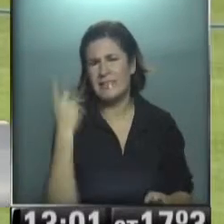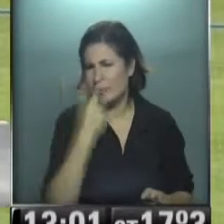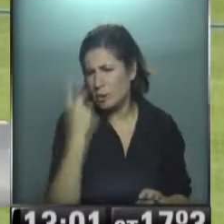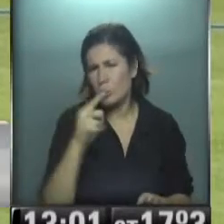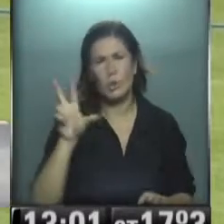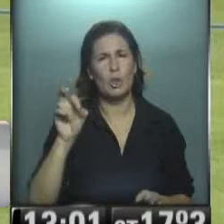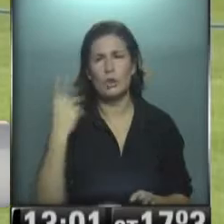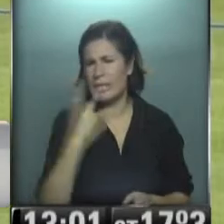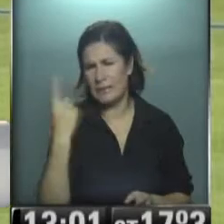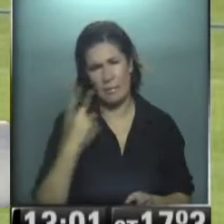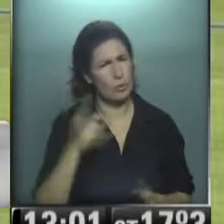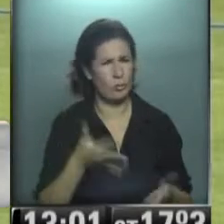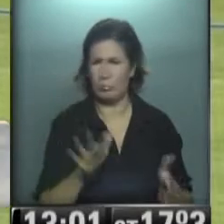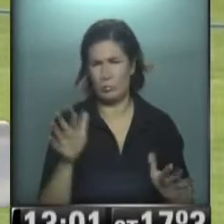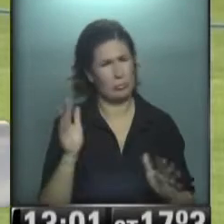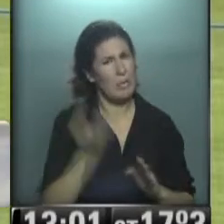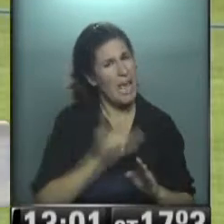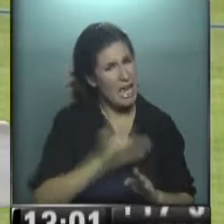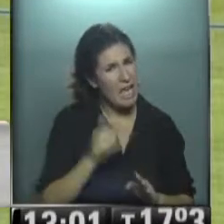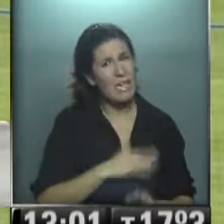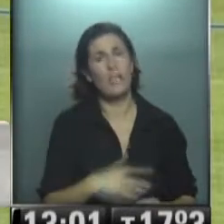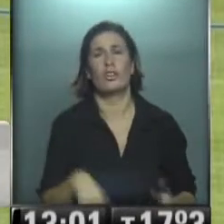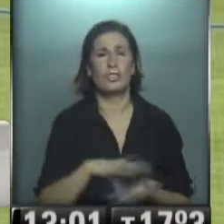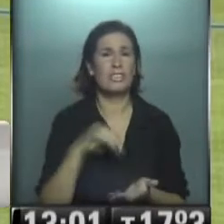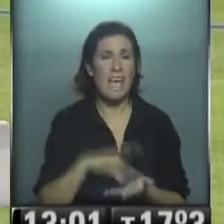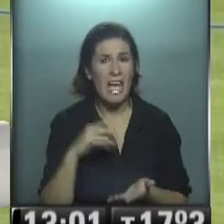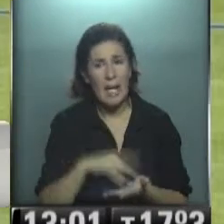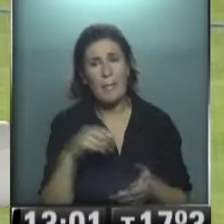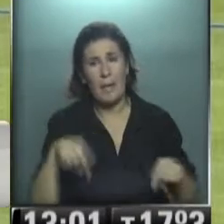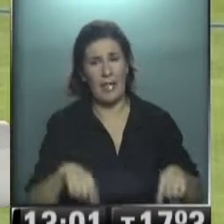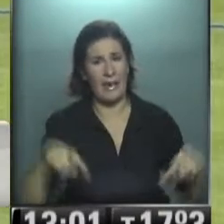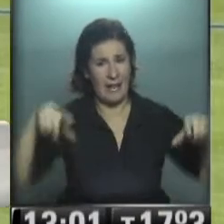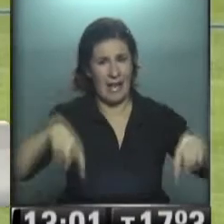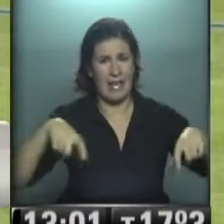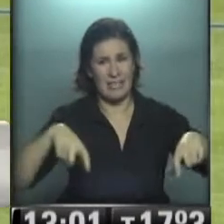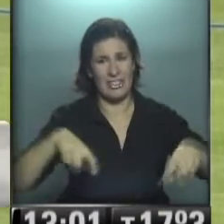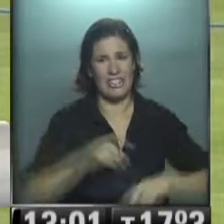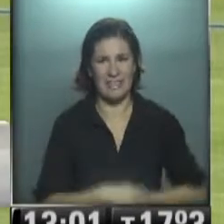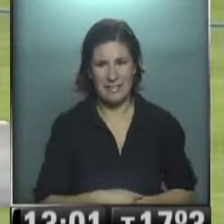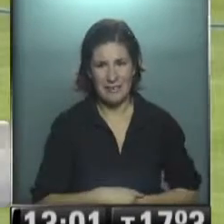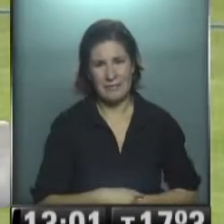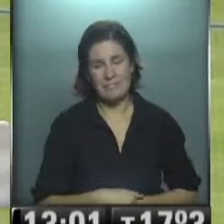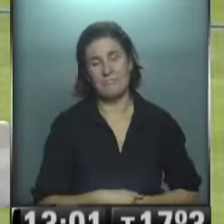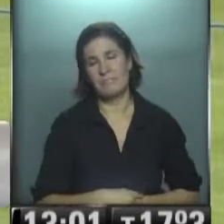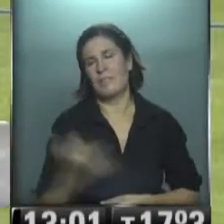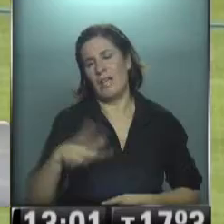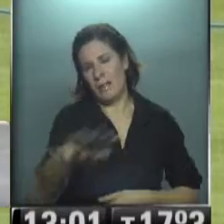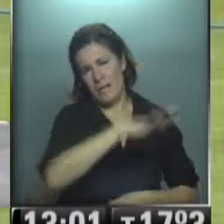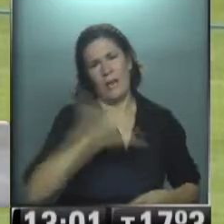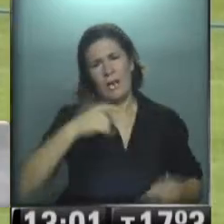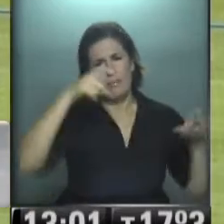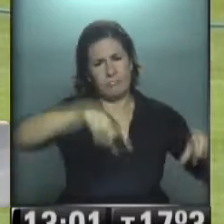media hora, te exagero. Más de eso no estuvieron pisando el césped de esta cancha auxiliar, una de las tantas que tiene el predio de la